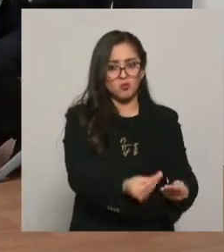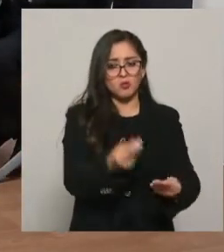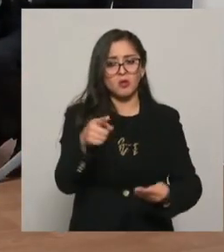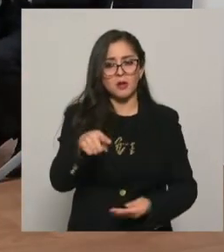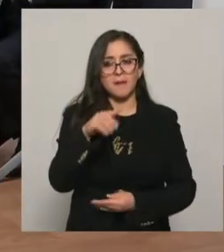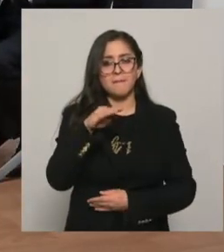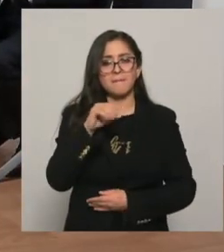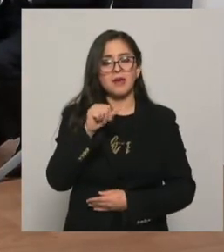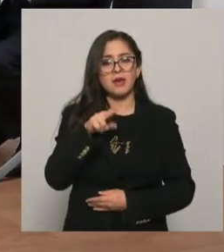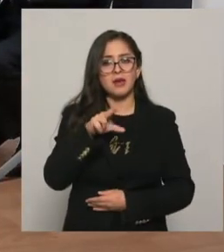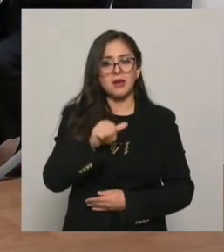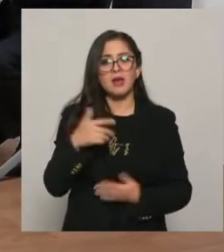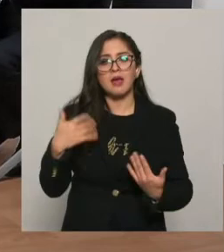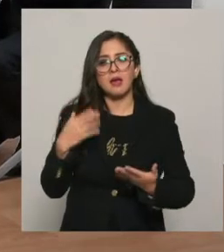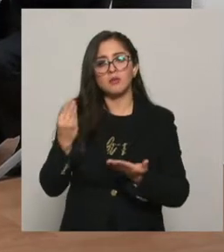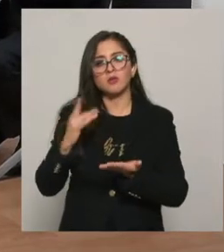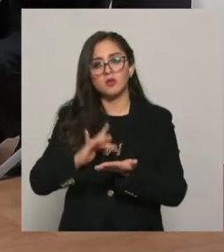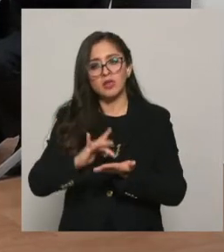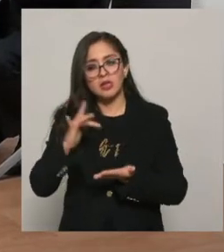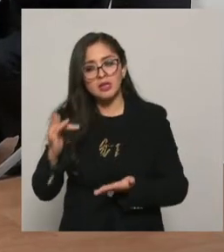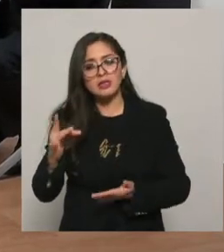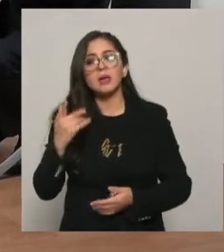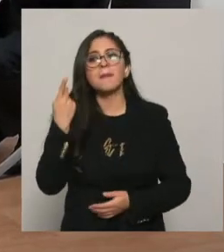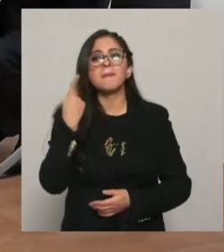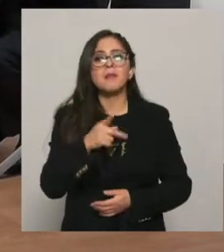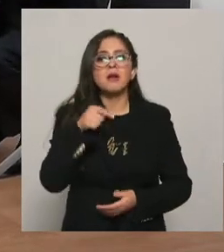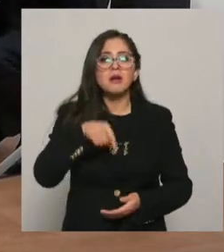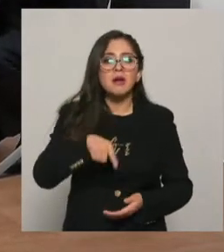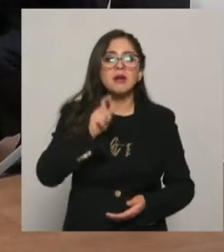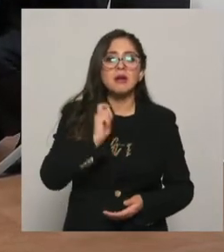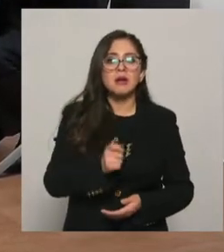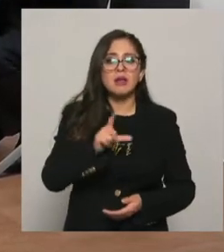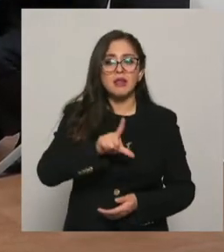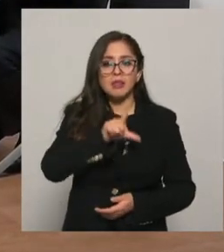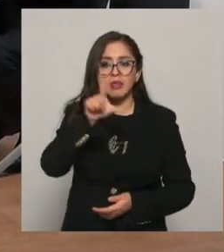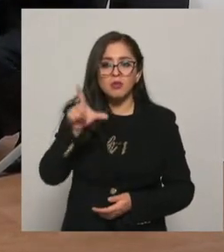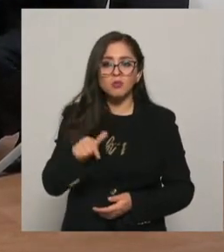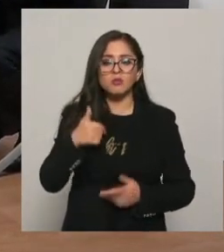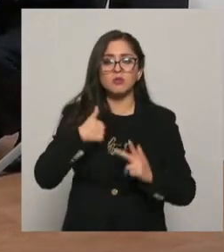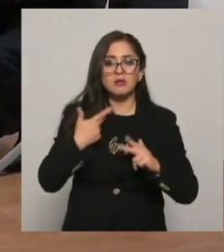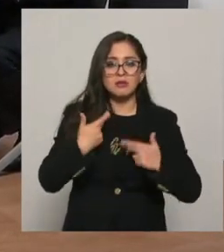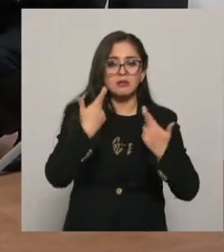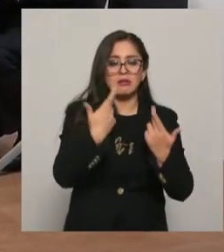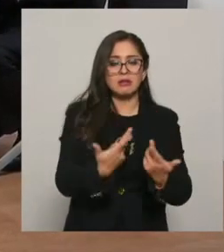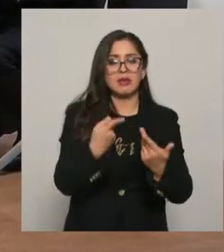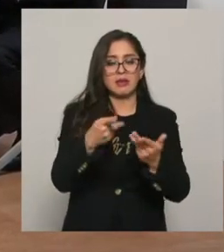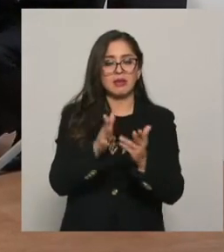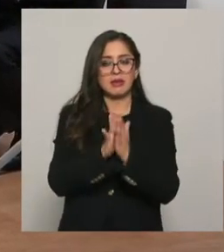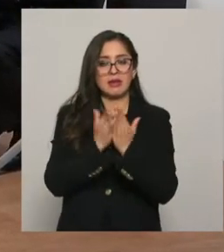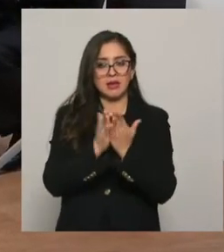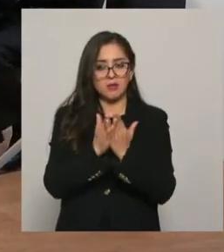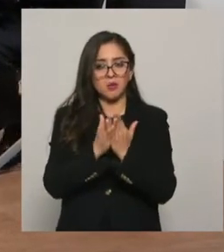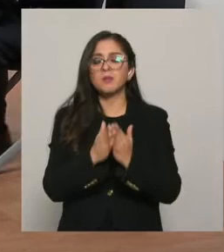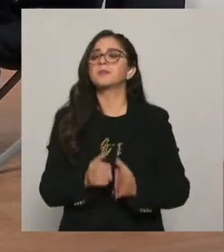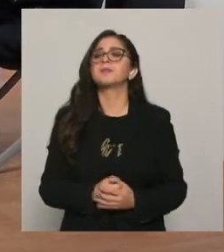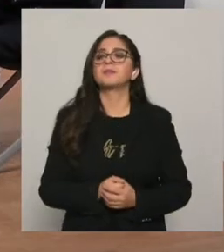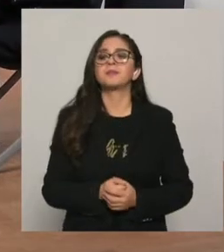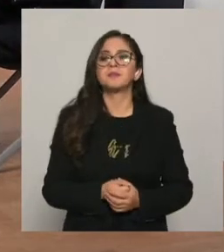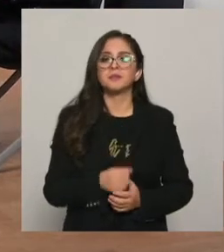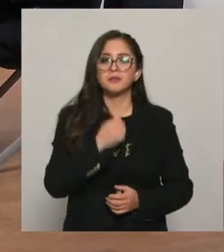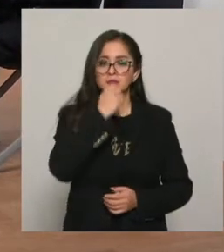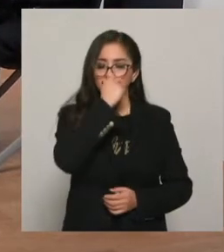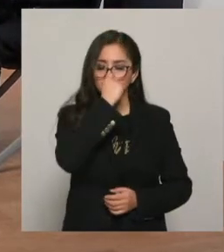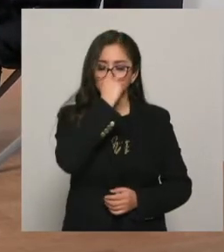Sí, para qué que bueno, muchas gracias. lo veas. Pero antes de entregarte el libro, Hay algo que a mí